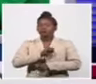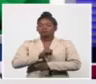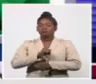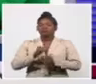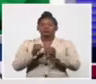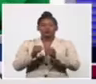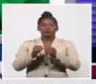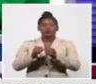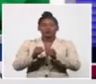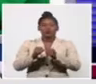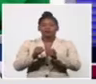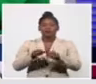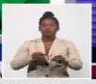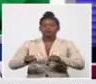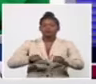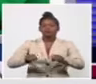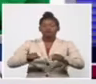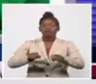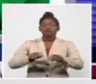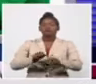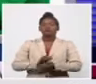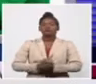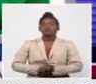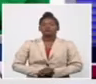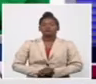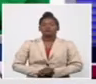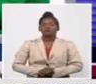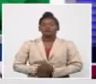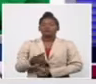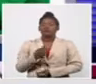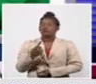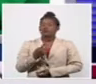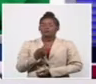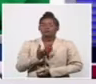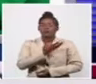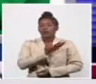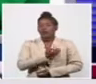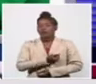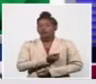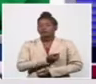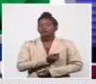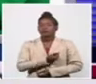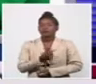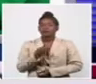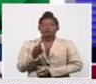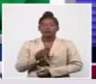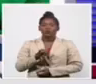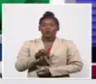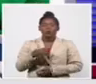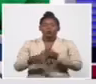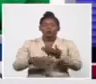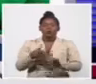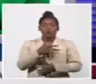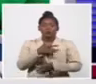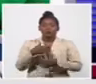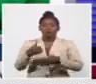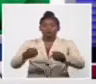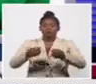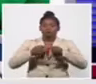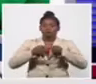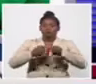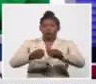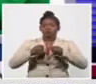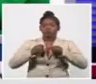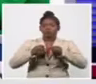fue necesario aplicar y lamentablemente después de hacer un paro cardíaco y no